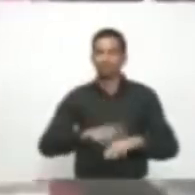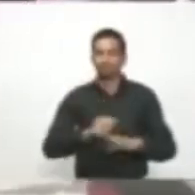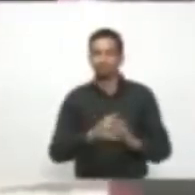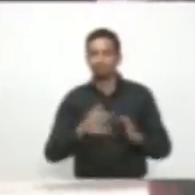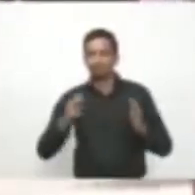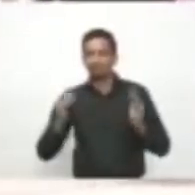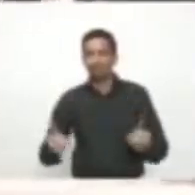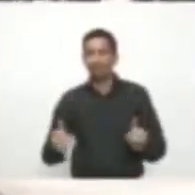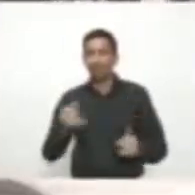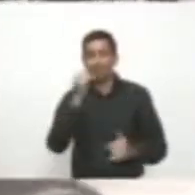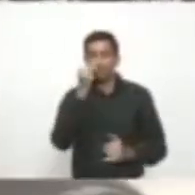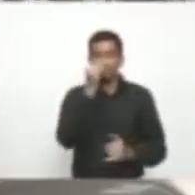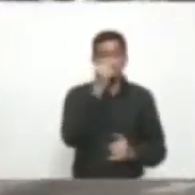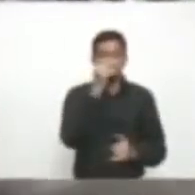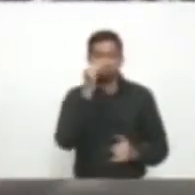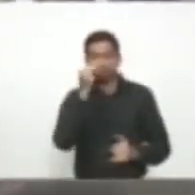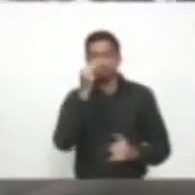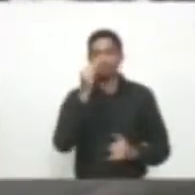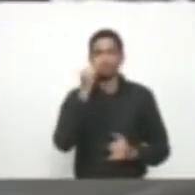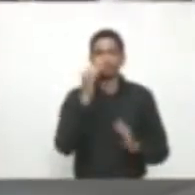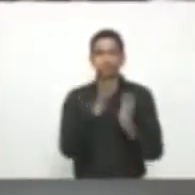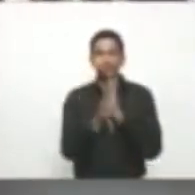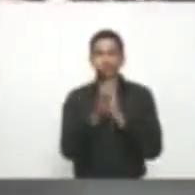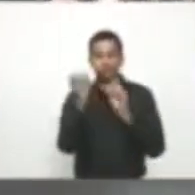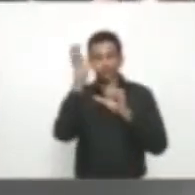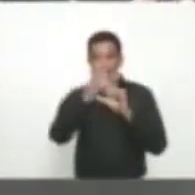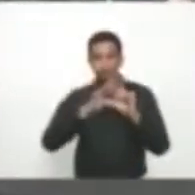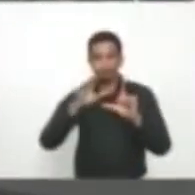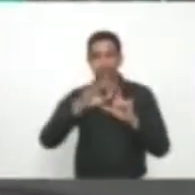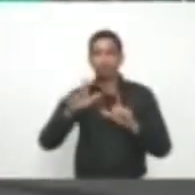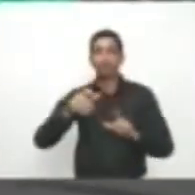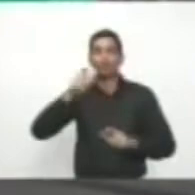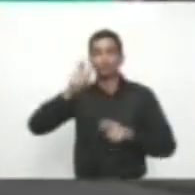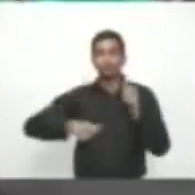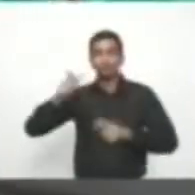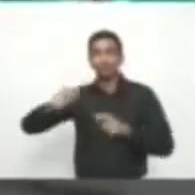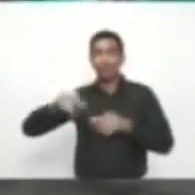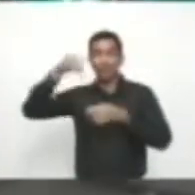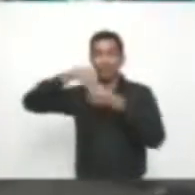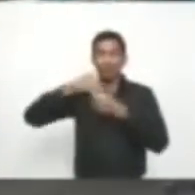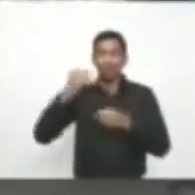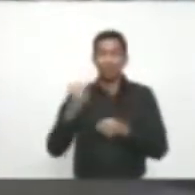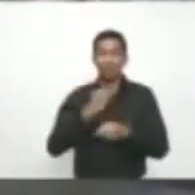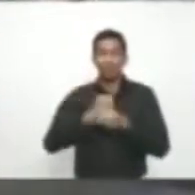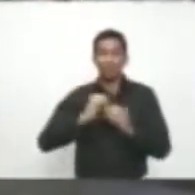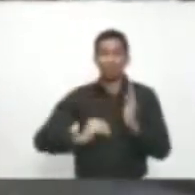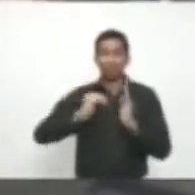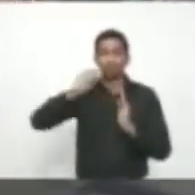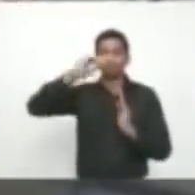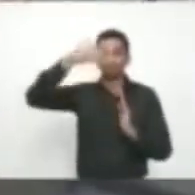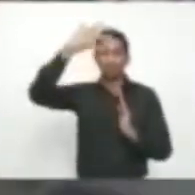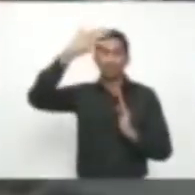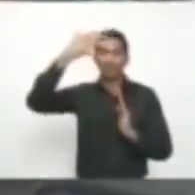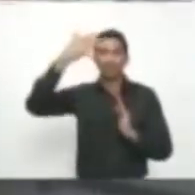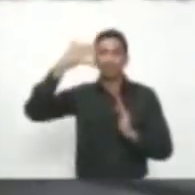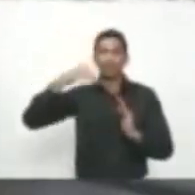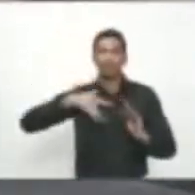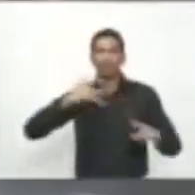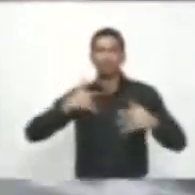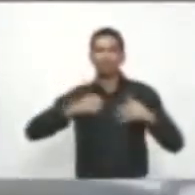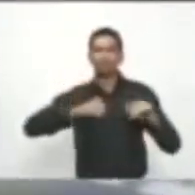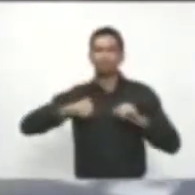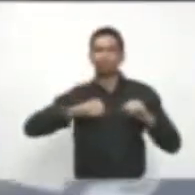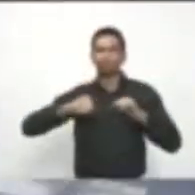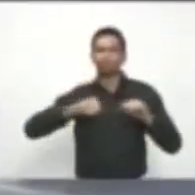imágenes corresponden al momento en el que trabajadores del piso 5 debieron ser evacuados luego de sentir un temblor por